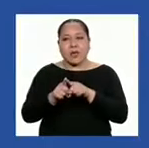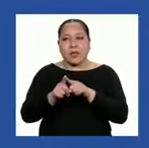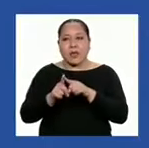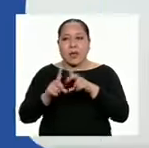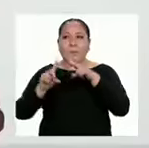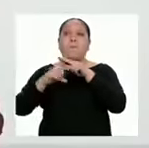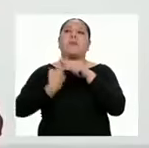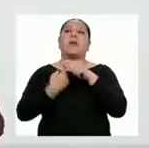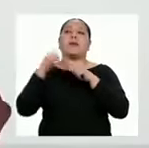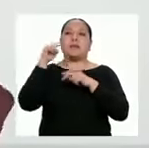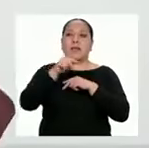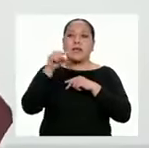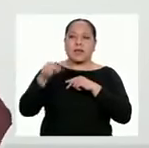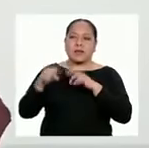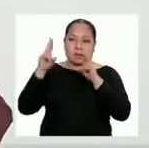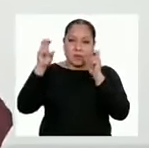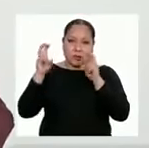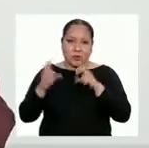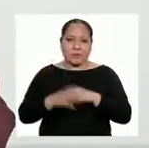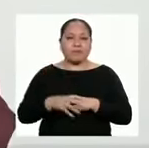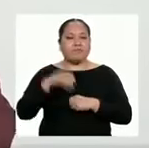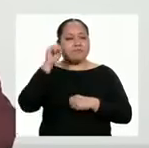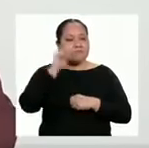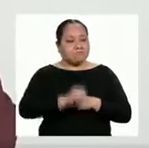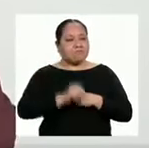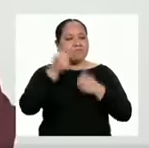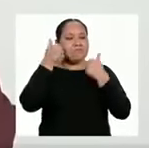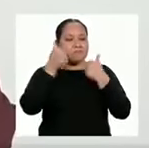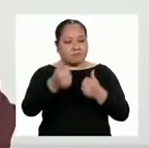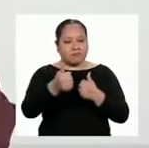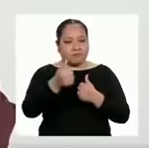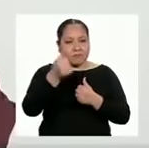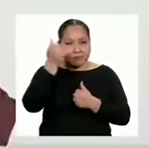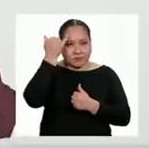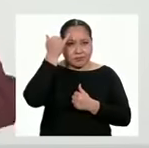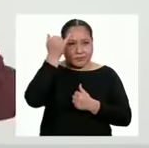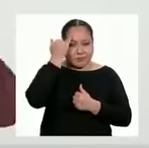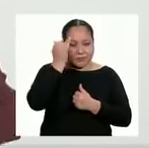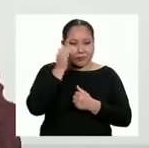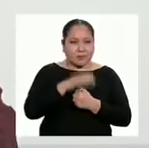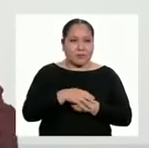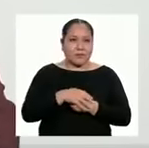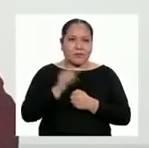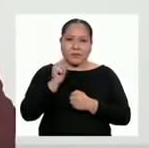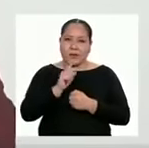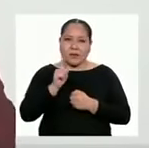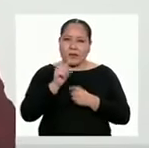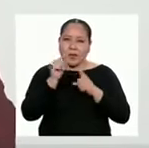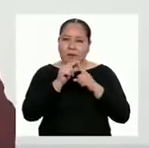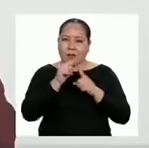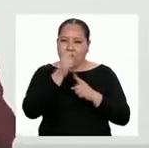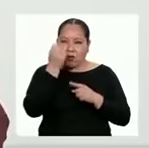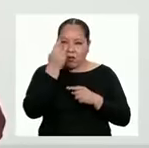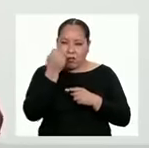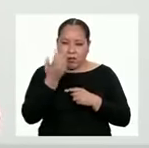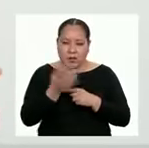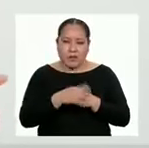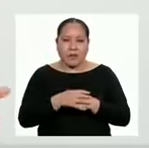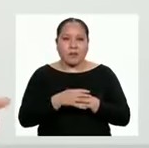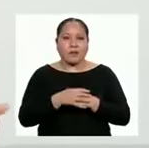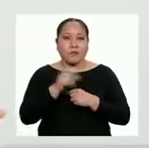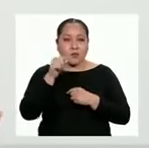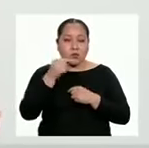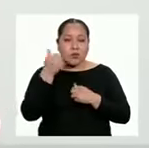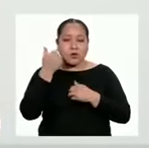cosas. Excelente manera de llegar al significado de una palabra que no entiendes del todo.